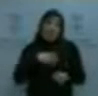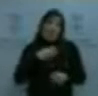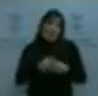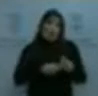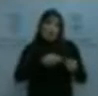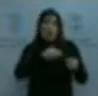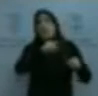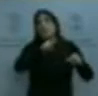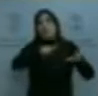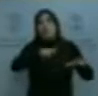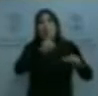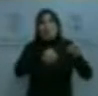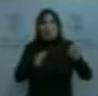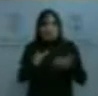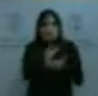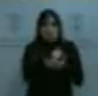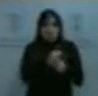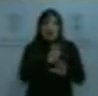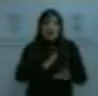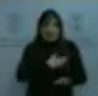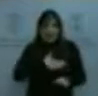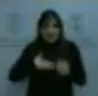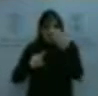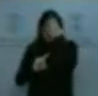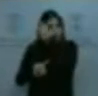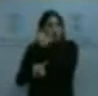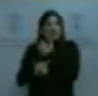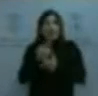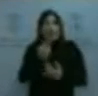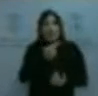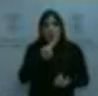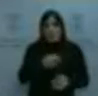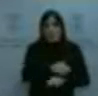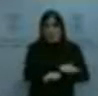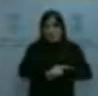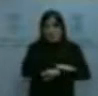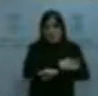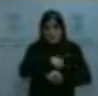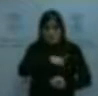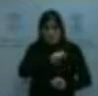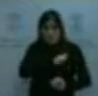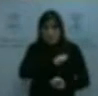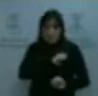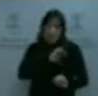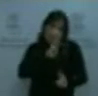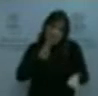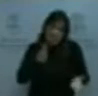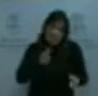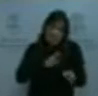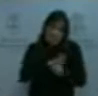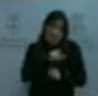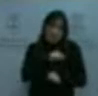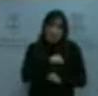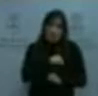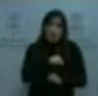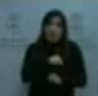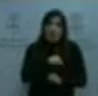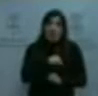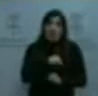recalcar es el compromiso del Gobierno de la Nación y del Partido Popular en esta materia, que incluso en este convenio va a destinar, que les he